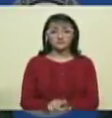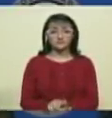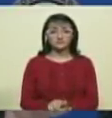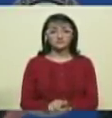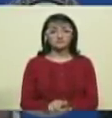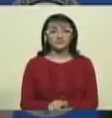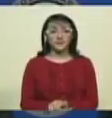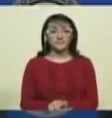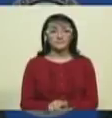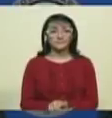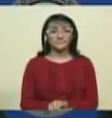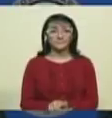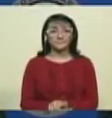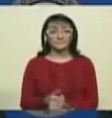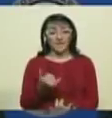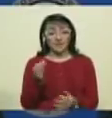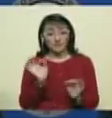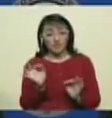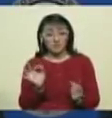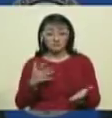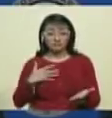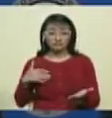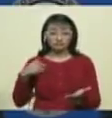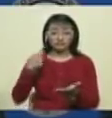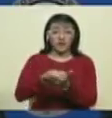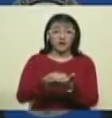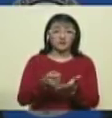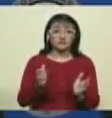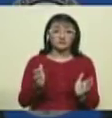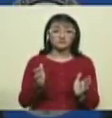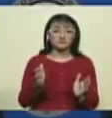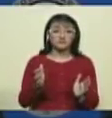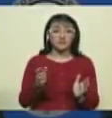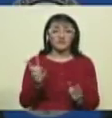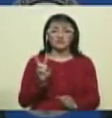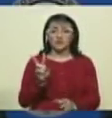métodos, la pagaremos. En todo caso, Venezuela siempre cumplirá